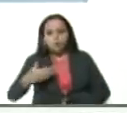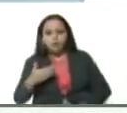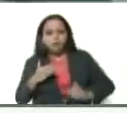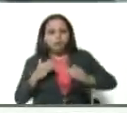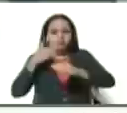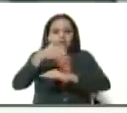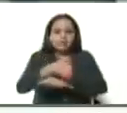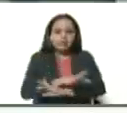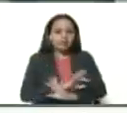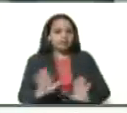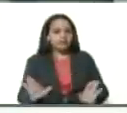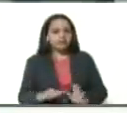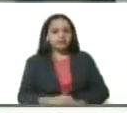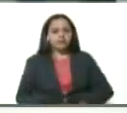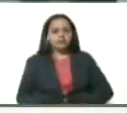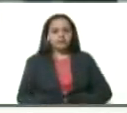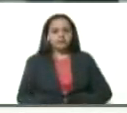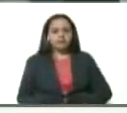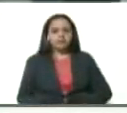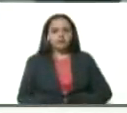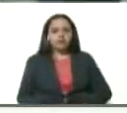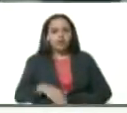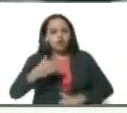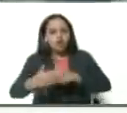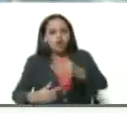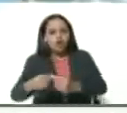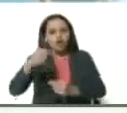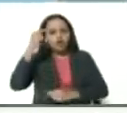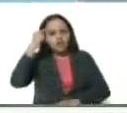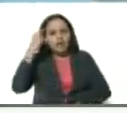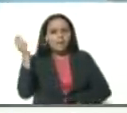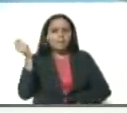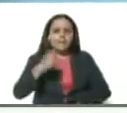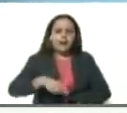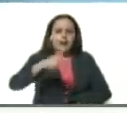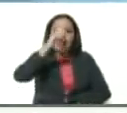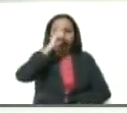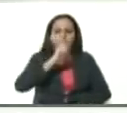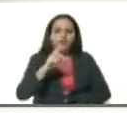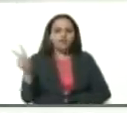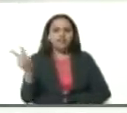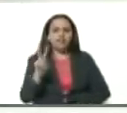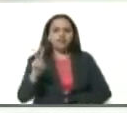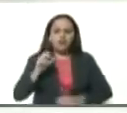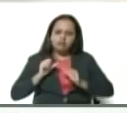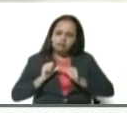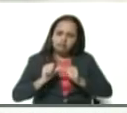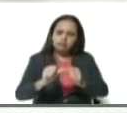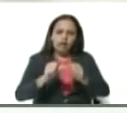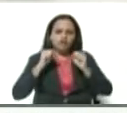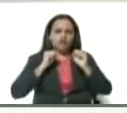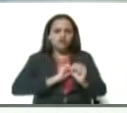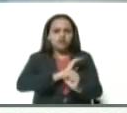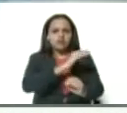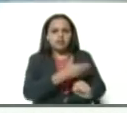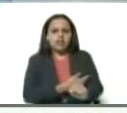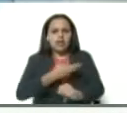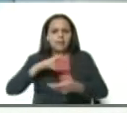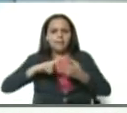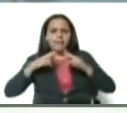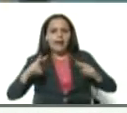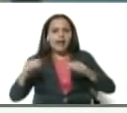pasar. Y cada día que pase, cada mes, cada año, Venezuela irá consolidando la paz,